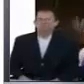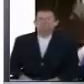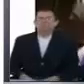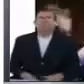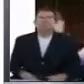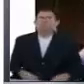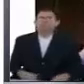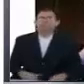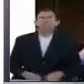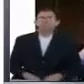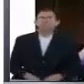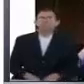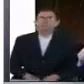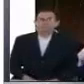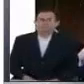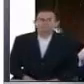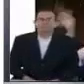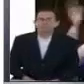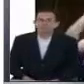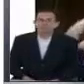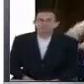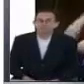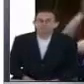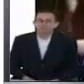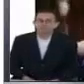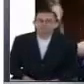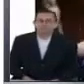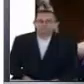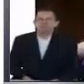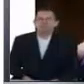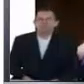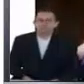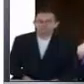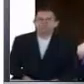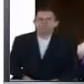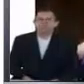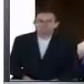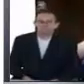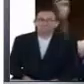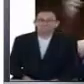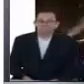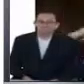Ya, él se crucificó y él murió por el pecado.